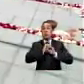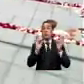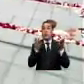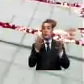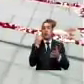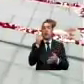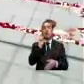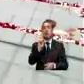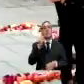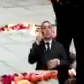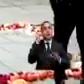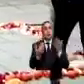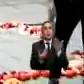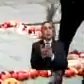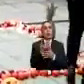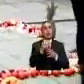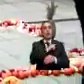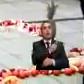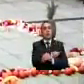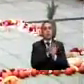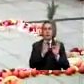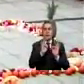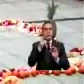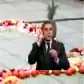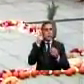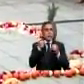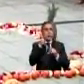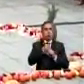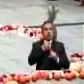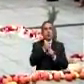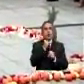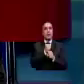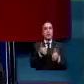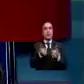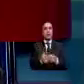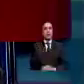apostar por la renovación de energías. Cristian Hidalgo, TC Televisión. Lleno de mentiras.